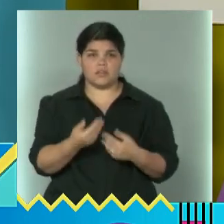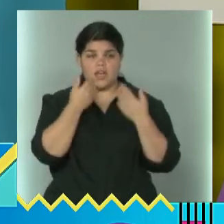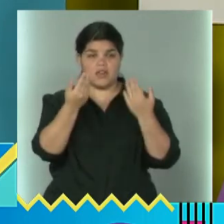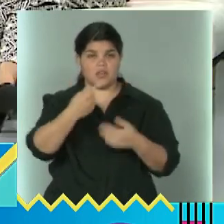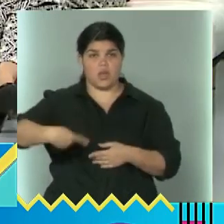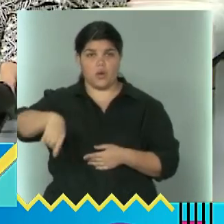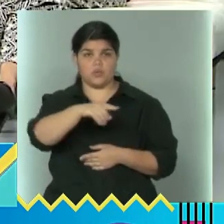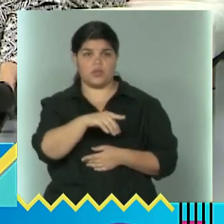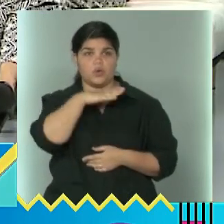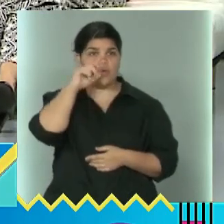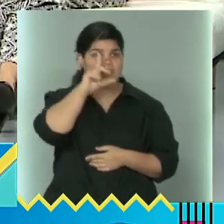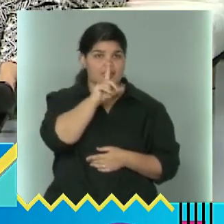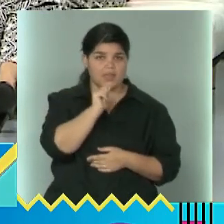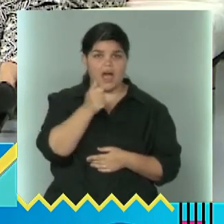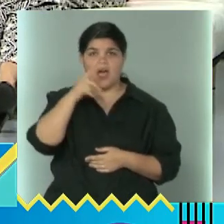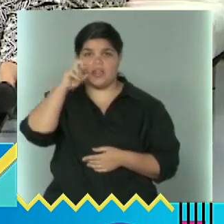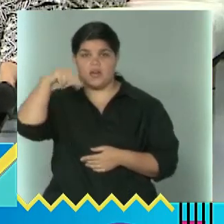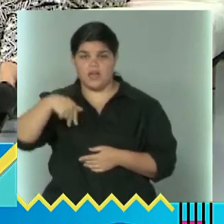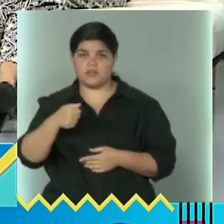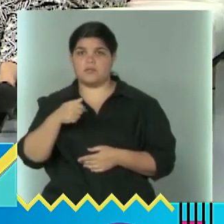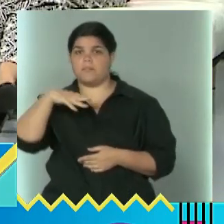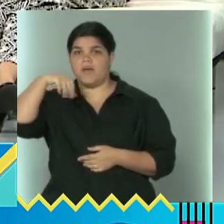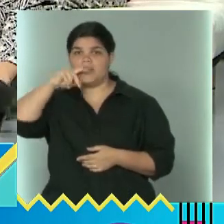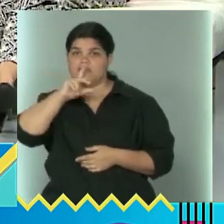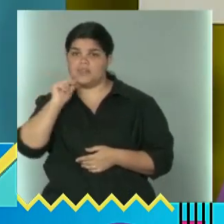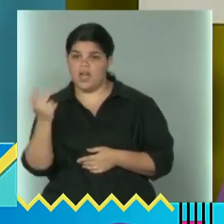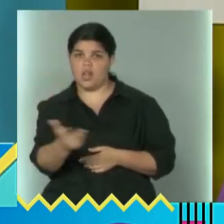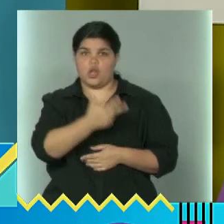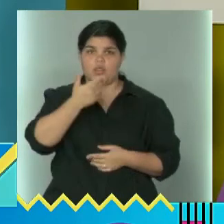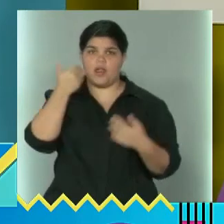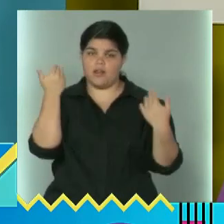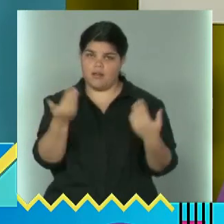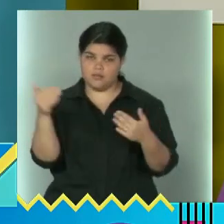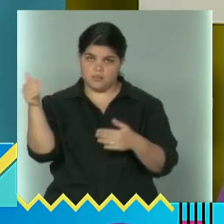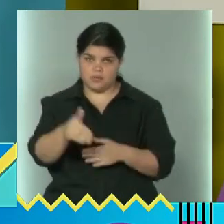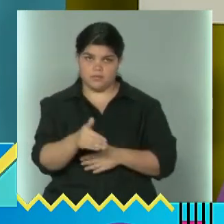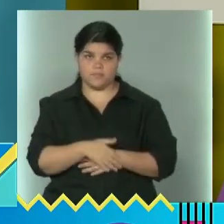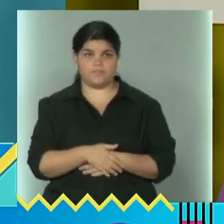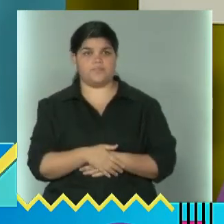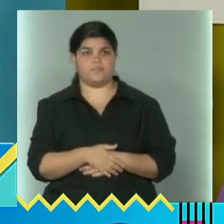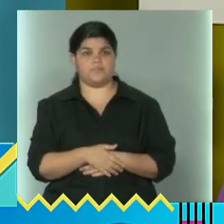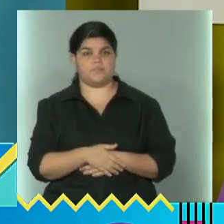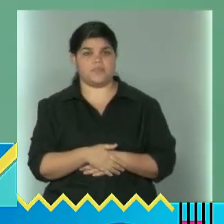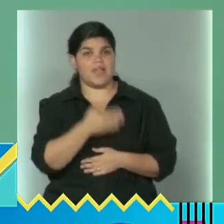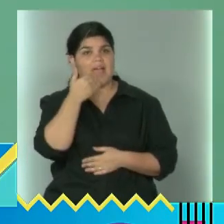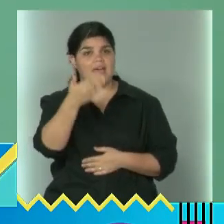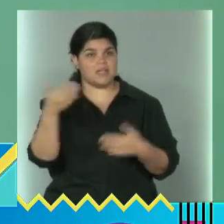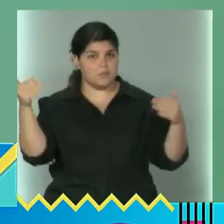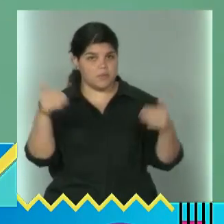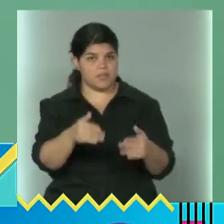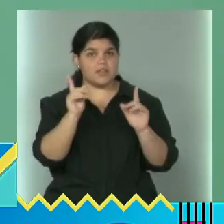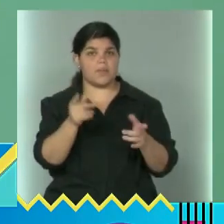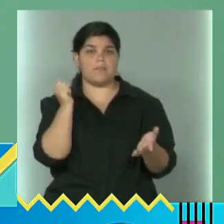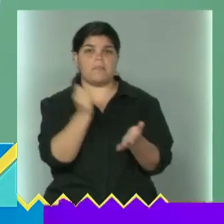gracias a ustedes, Julieta, Adrián, un placer. Marita, muchísimas gracias por haber estado. Gracias a ustedes. Bueno, muchas gracias. Bueno, gracias por acompañarnos y yo